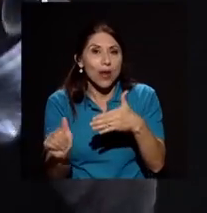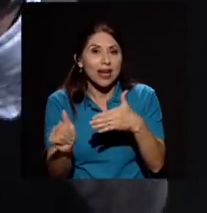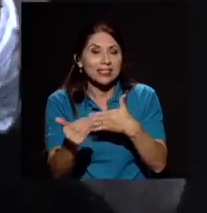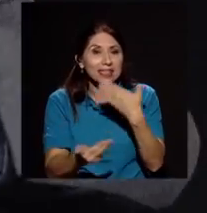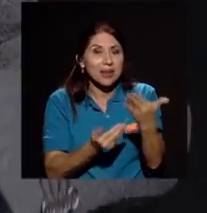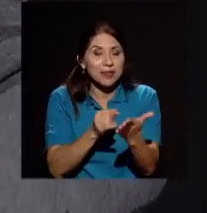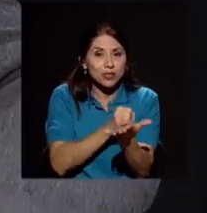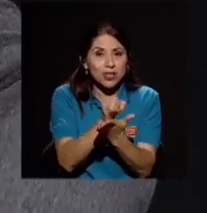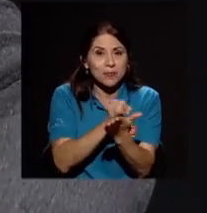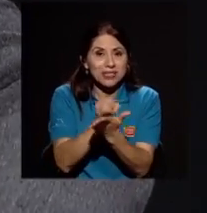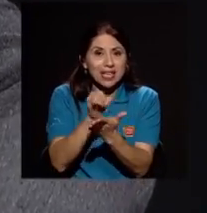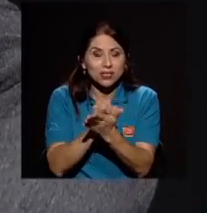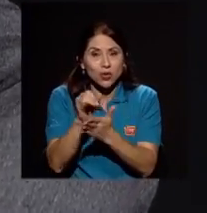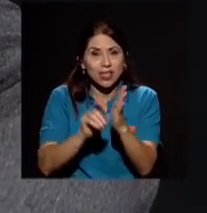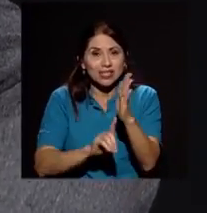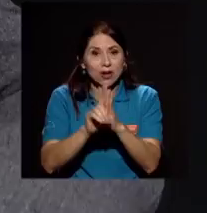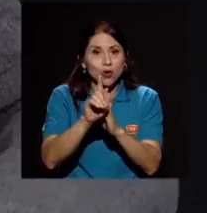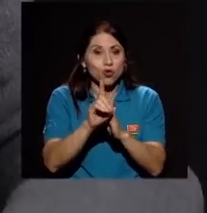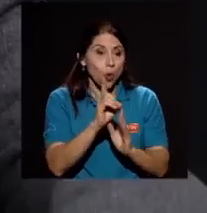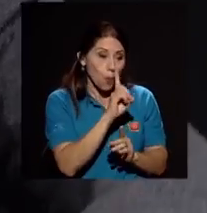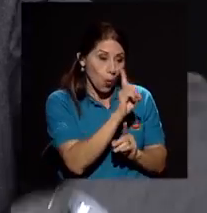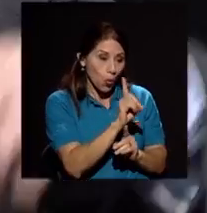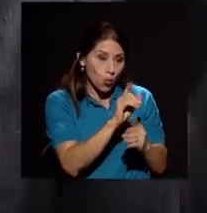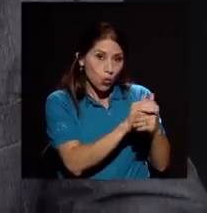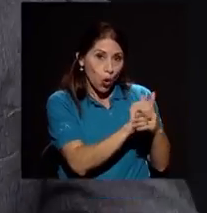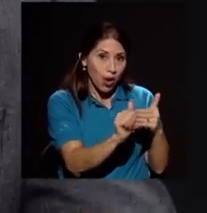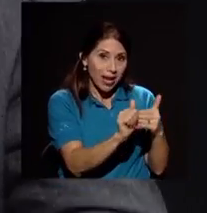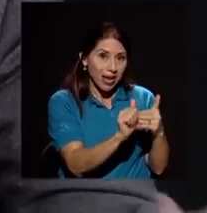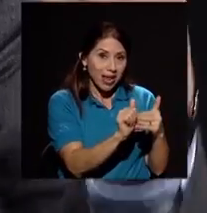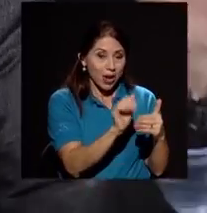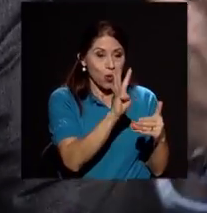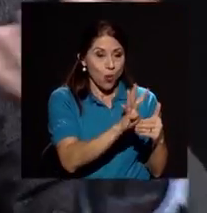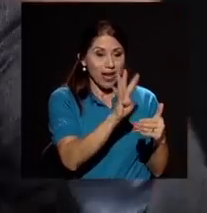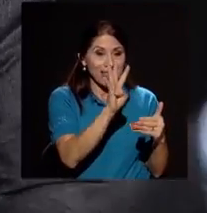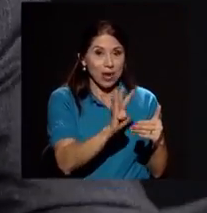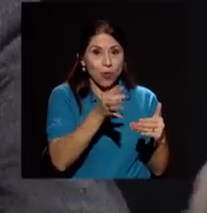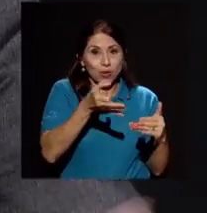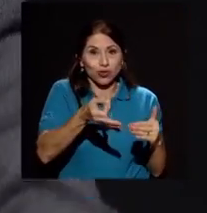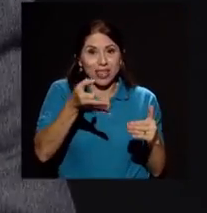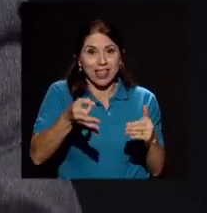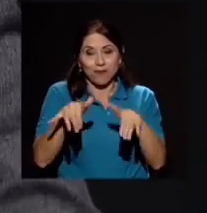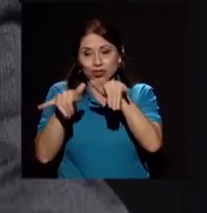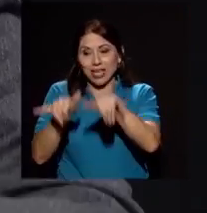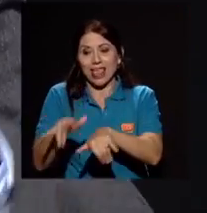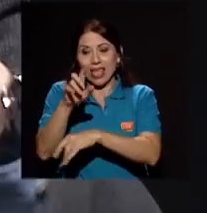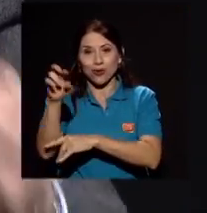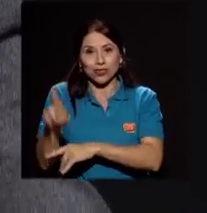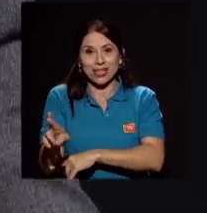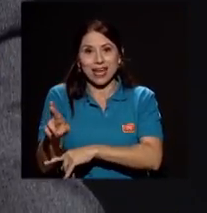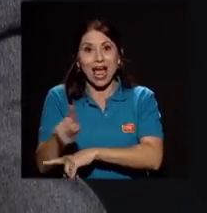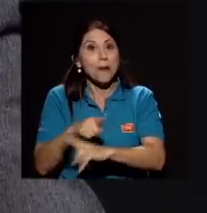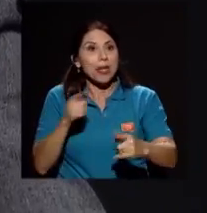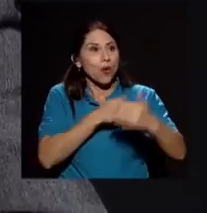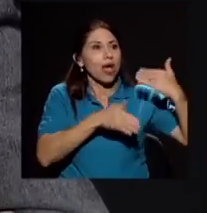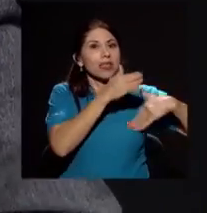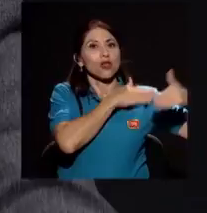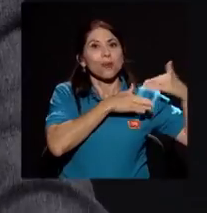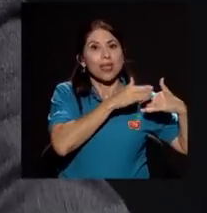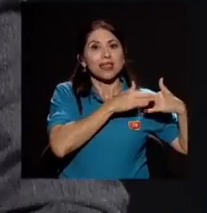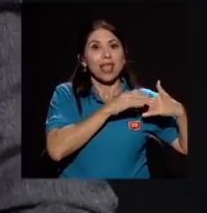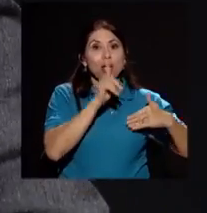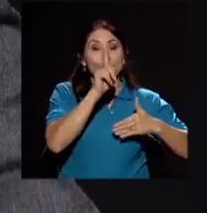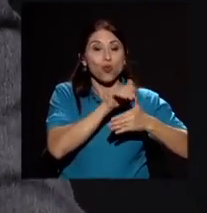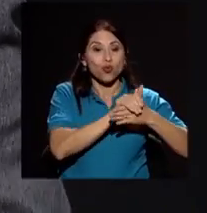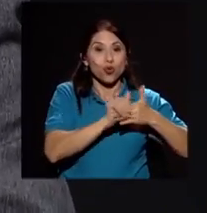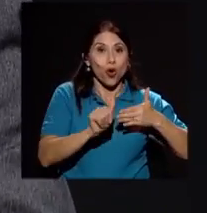44 centavos se quedan en costa rica cuando en la operación del 2013 y anterior por cada dólar kindle exportaba